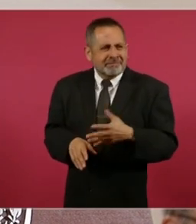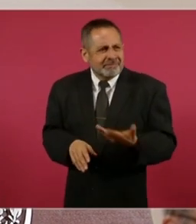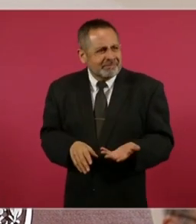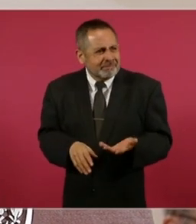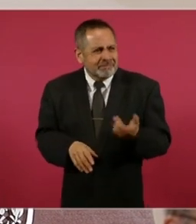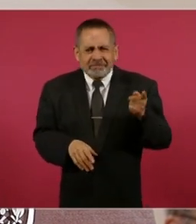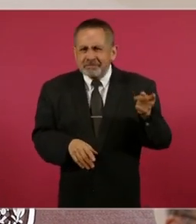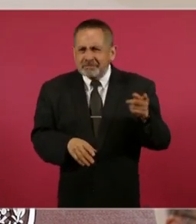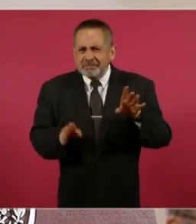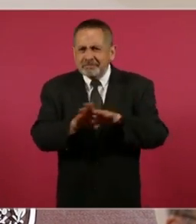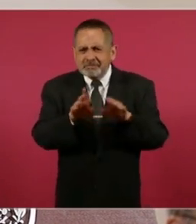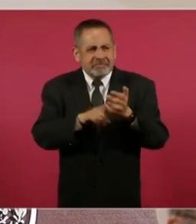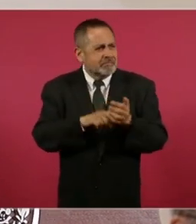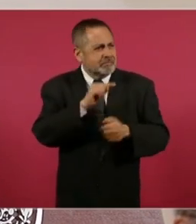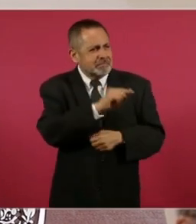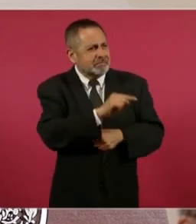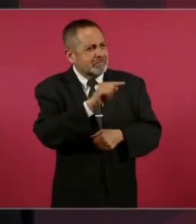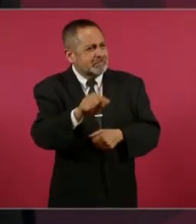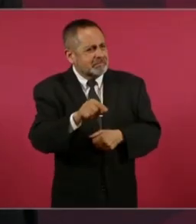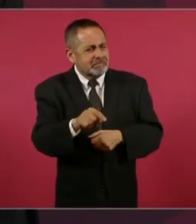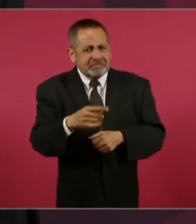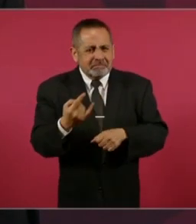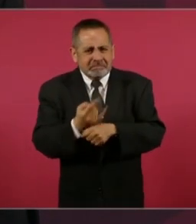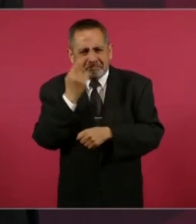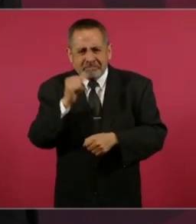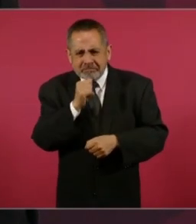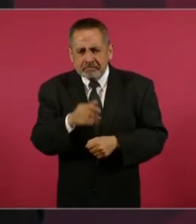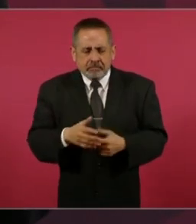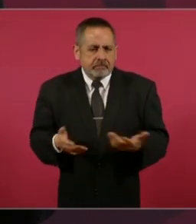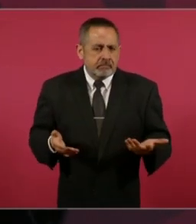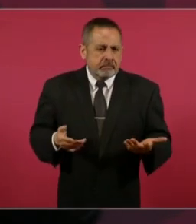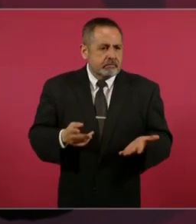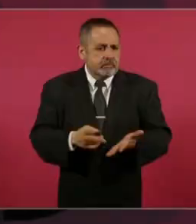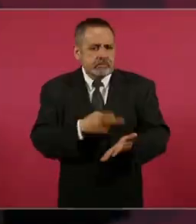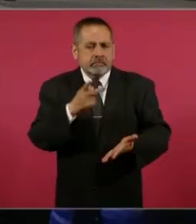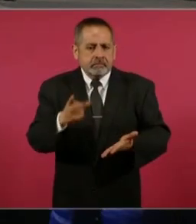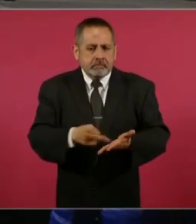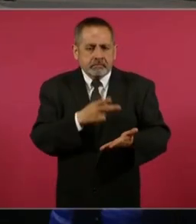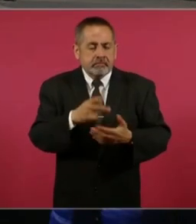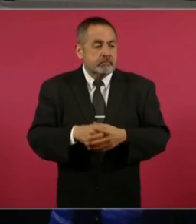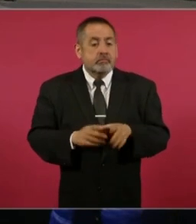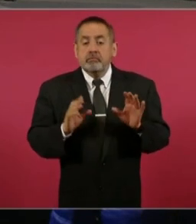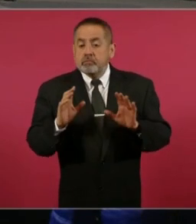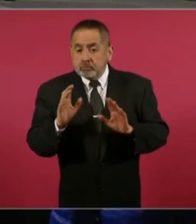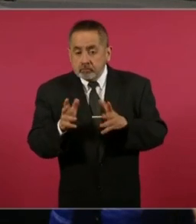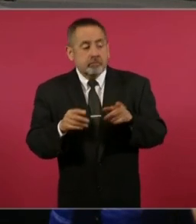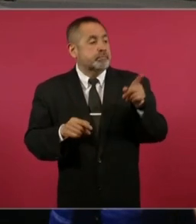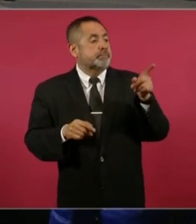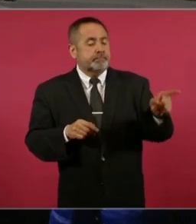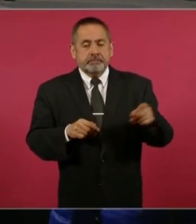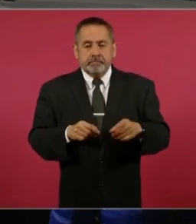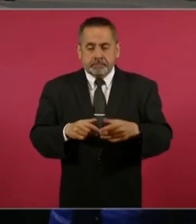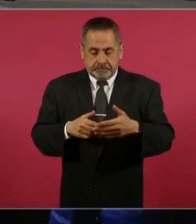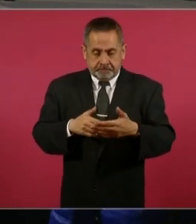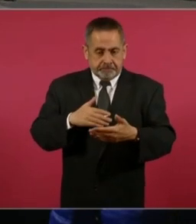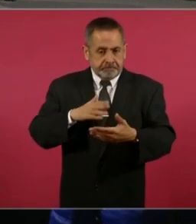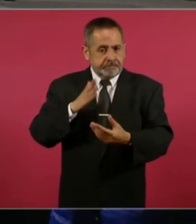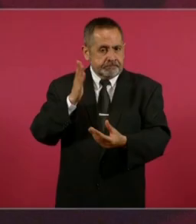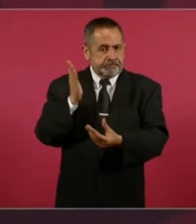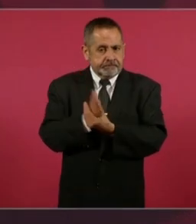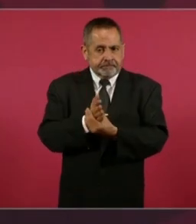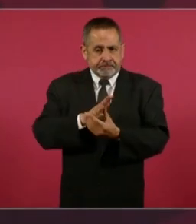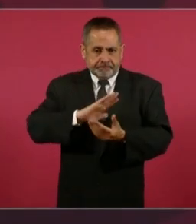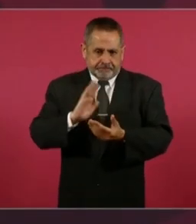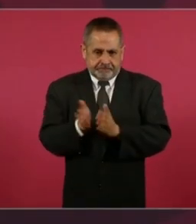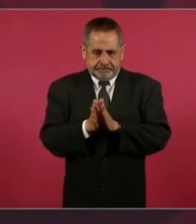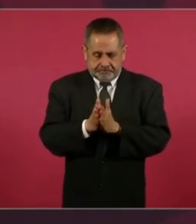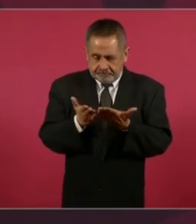corporaciones y así una tras otra reservan el expediente de